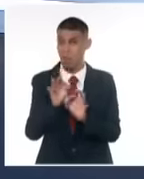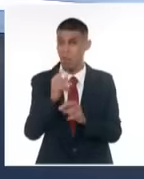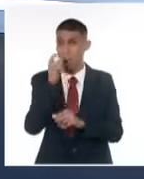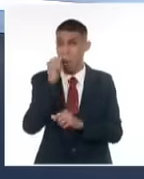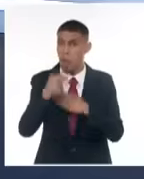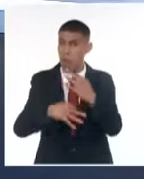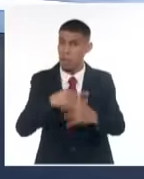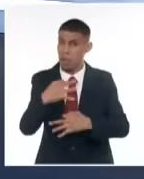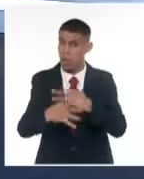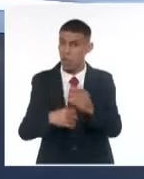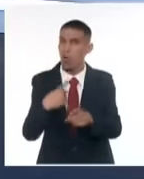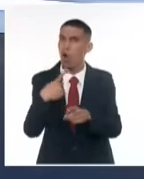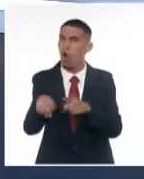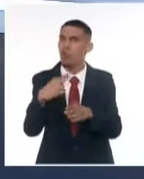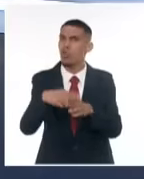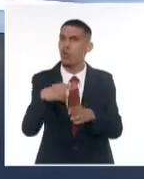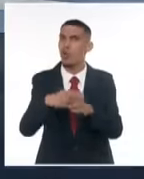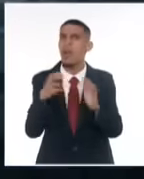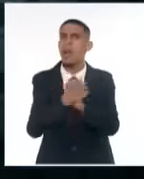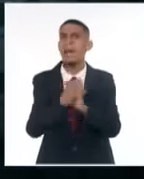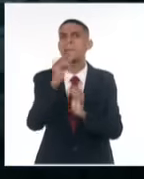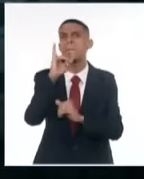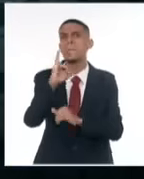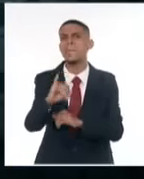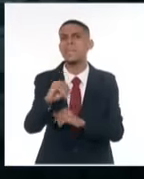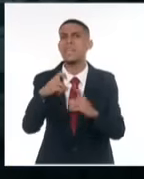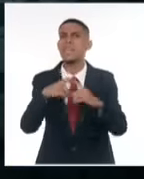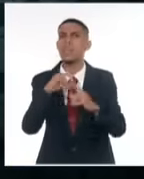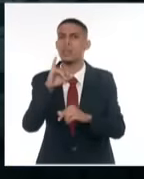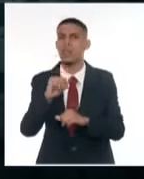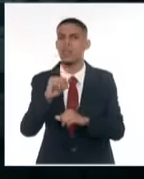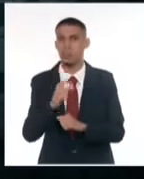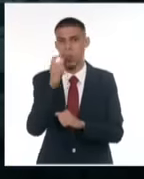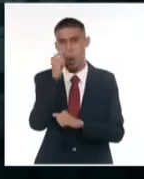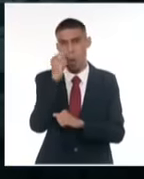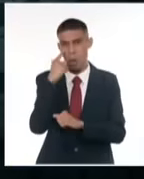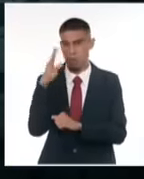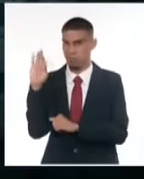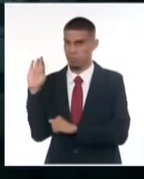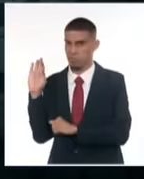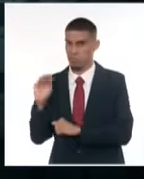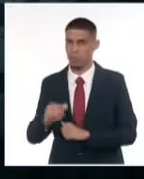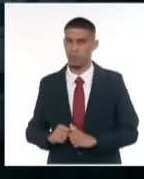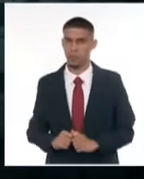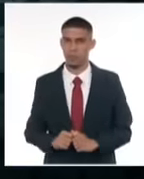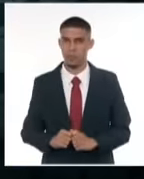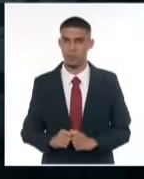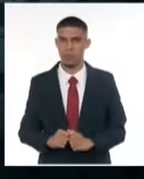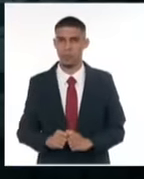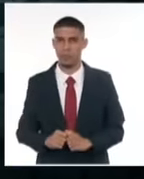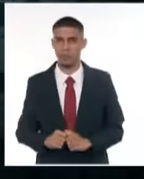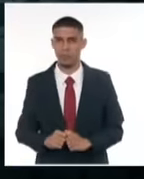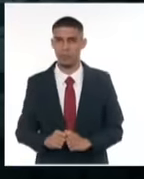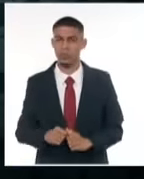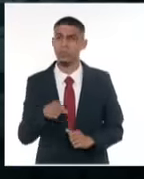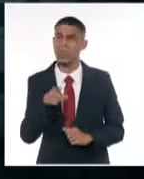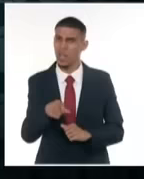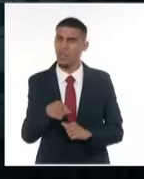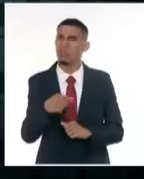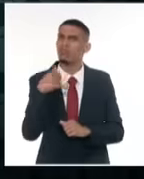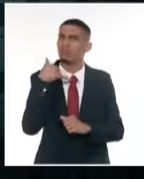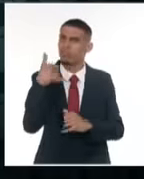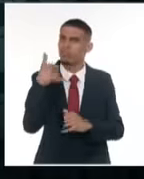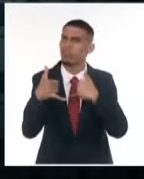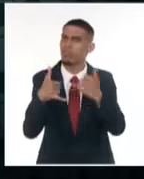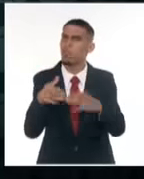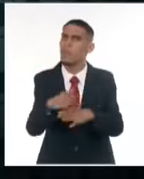Miki Terrori. ¿Quién es Miki Terrori? Miguel Gómez Bártulo. Miki Terrori. Tiene vínculo con los